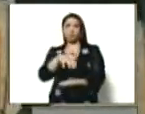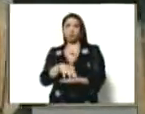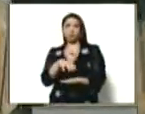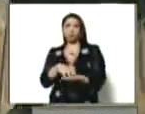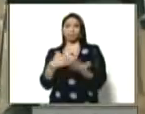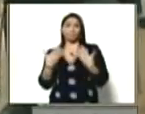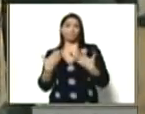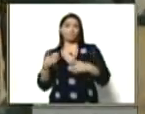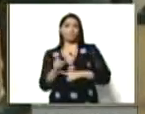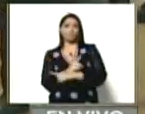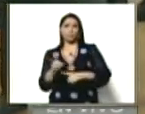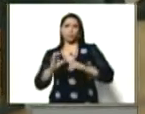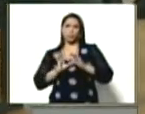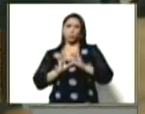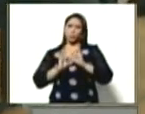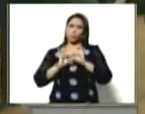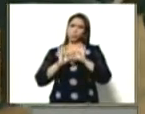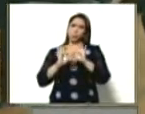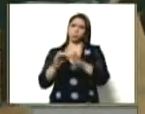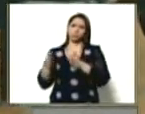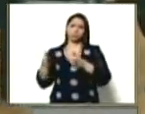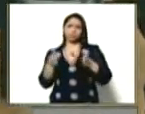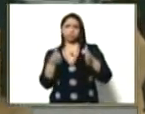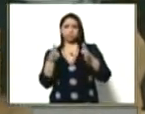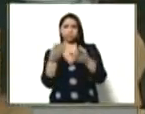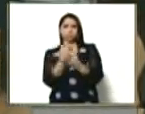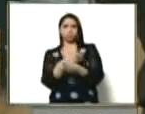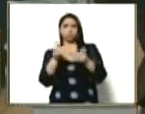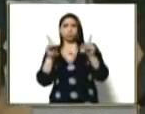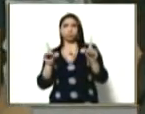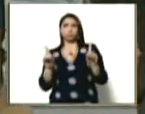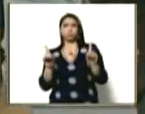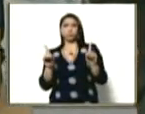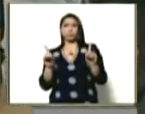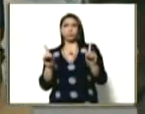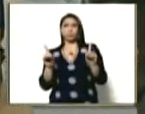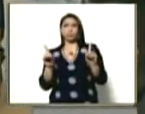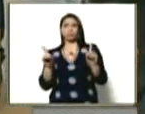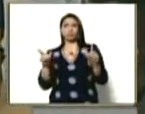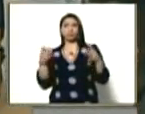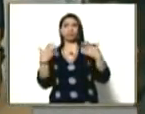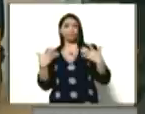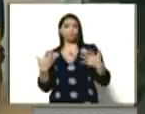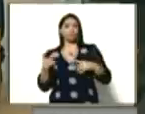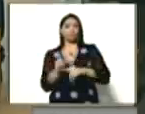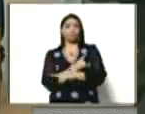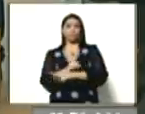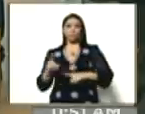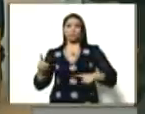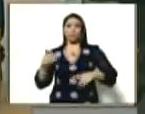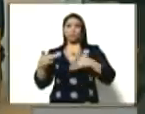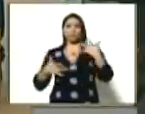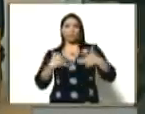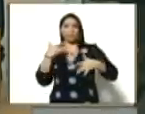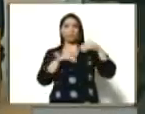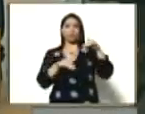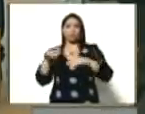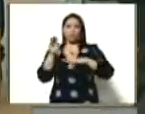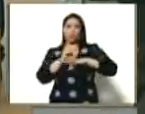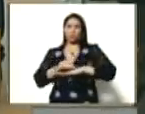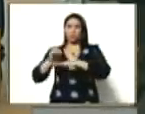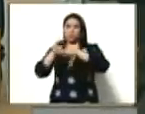procura de la consolidación de la ruta democrática y de la eficiencia y eficacia del evento electoral que hemos